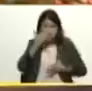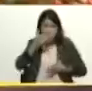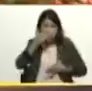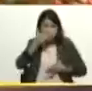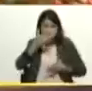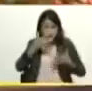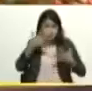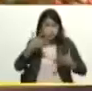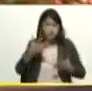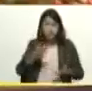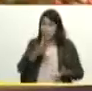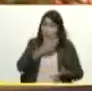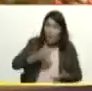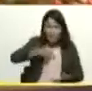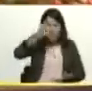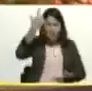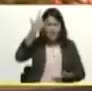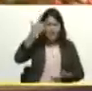desvergonzado.